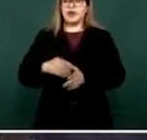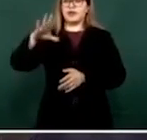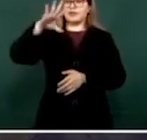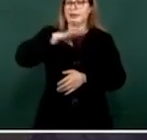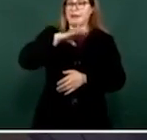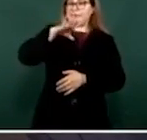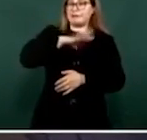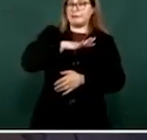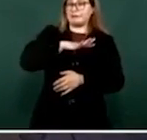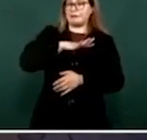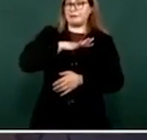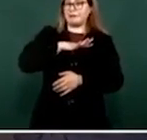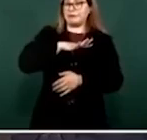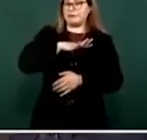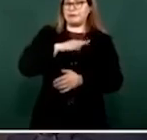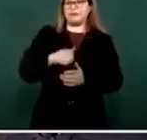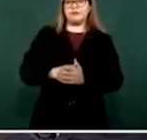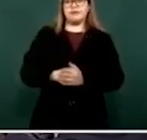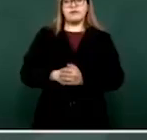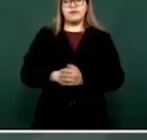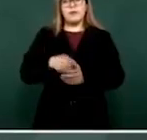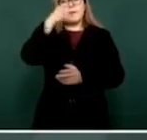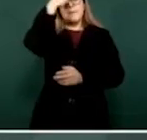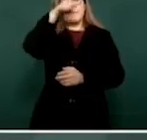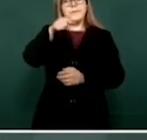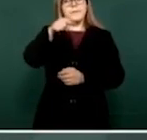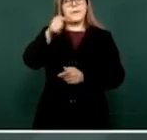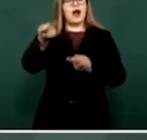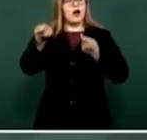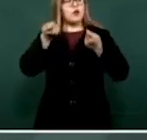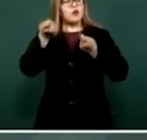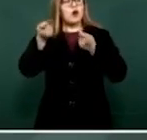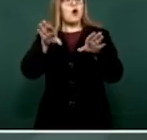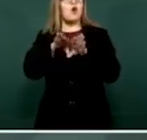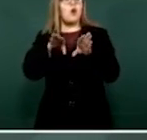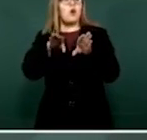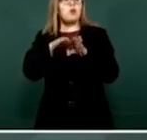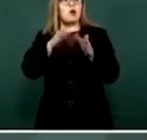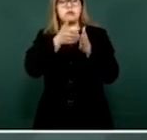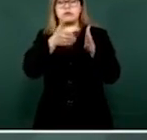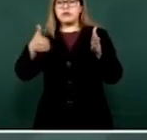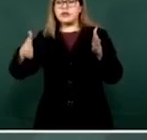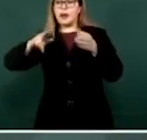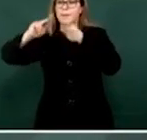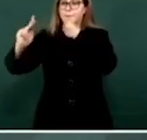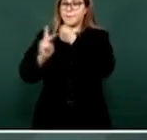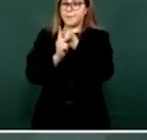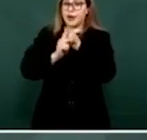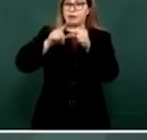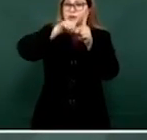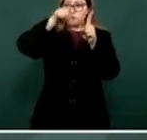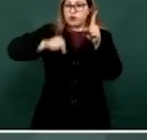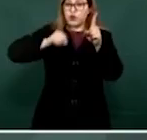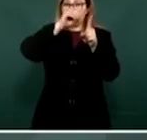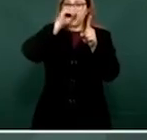básicamente para medir cómo vamos en el país y en cada estado,